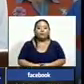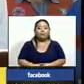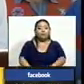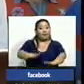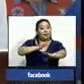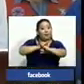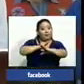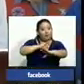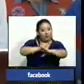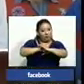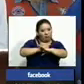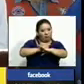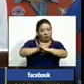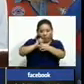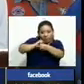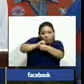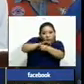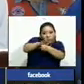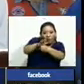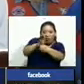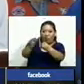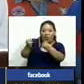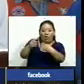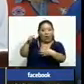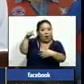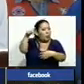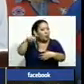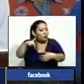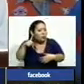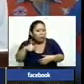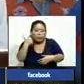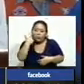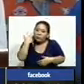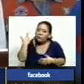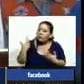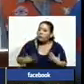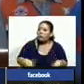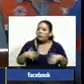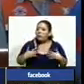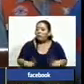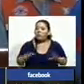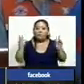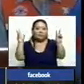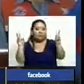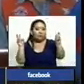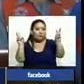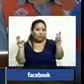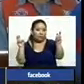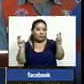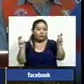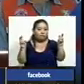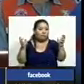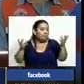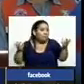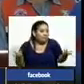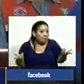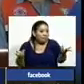el coronavirus que está afectando grandemente en términos de